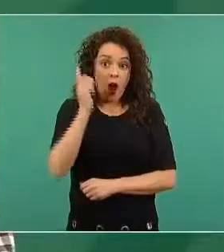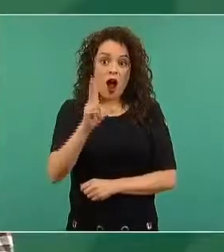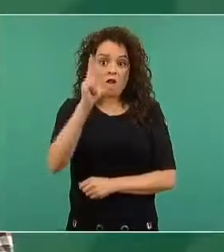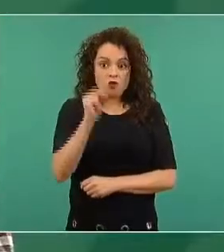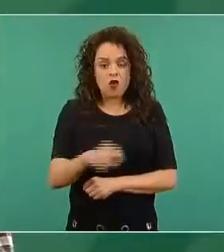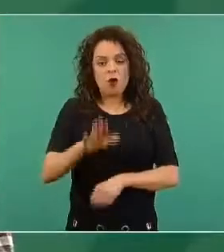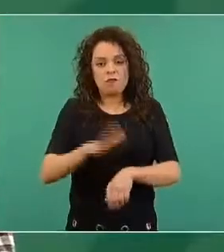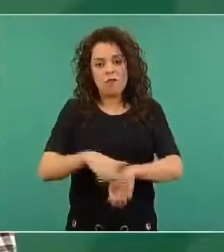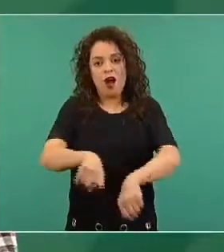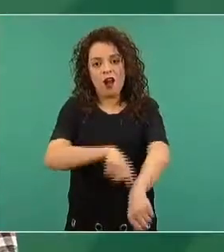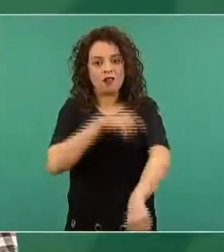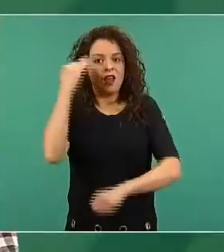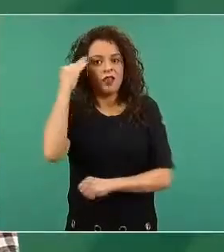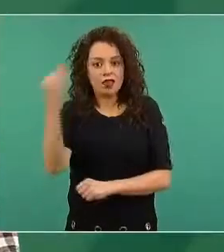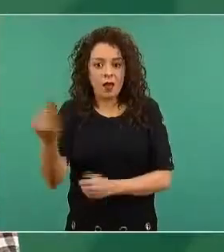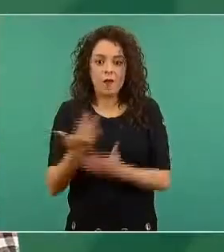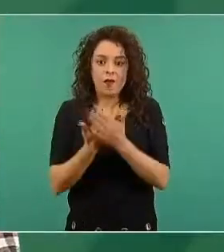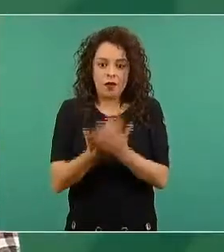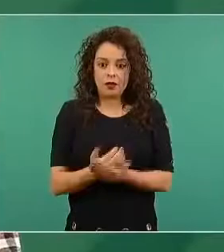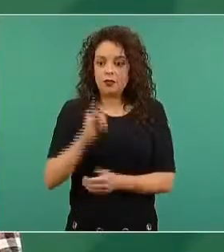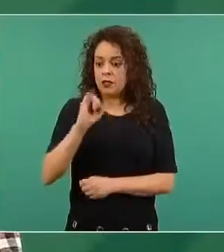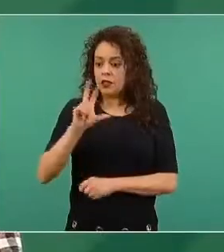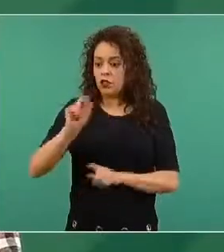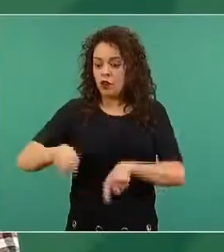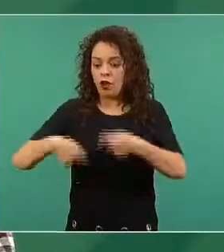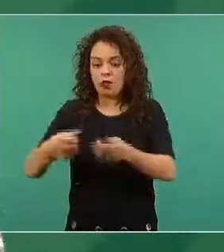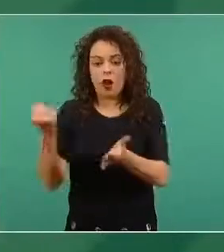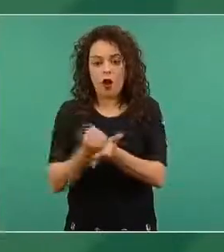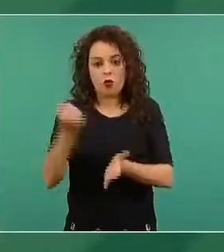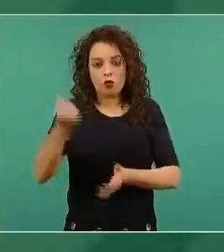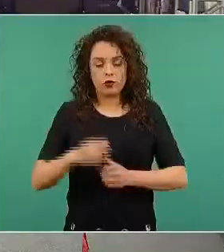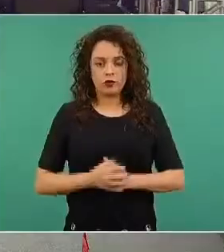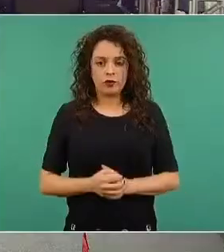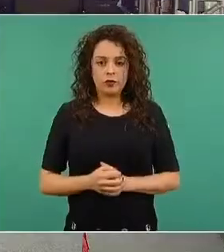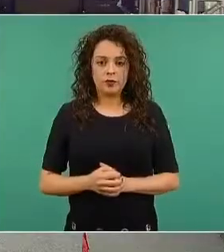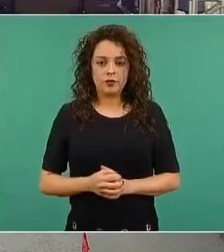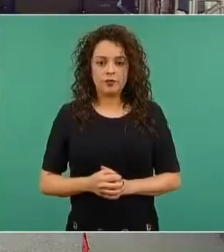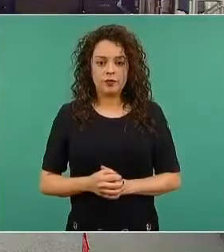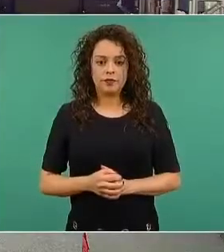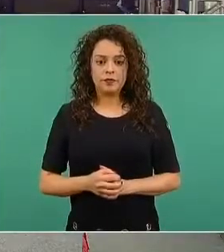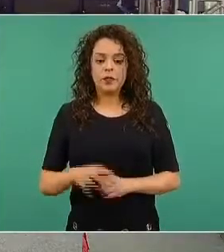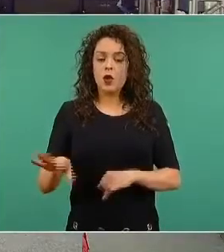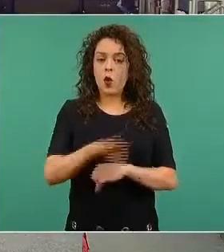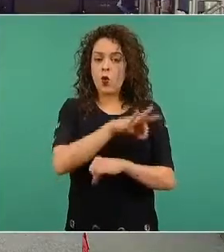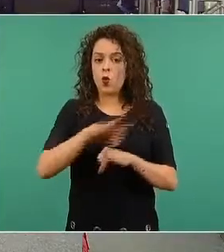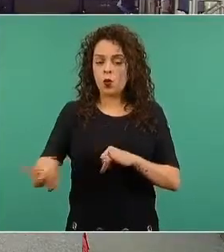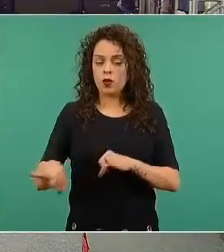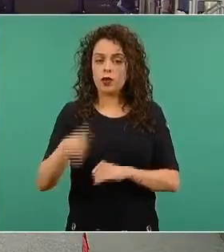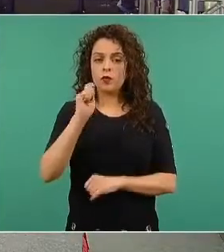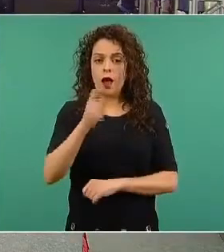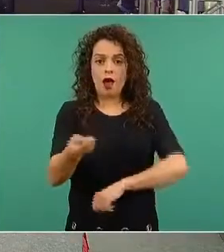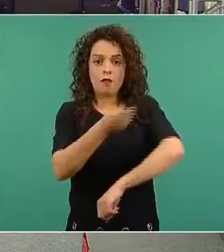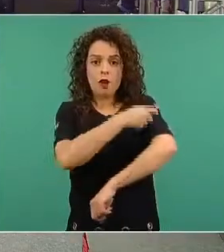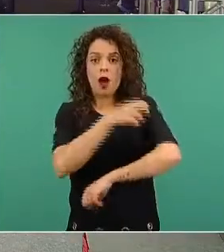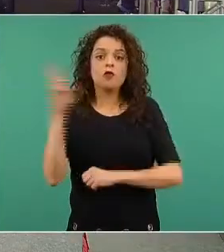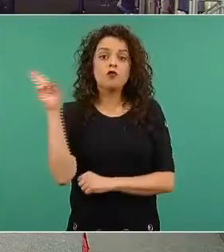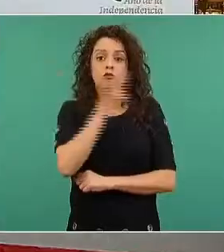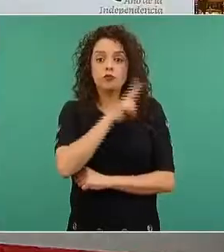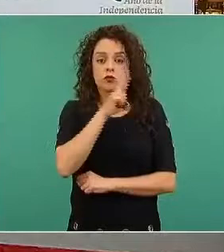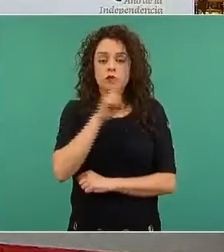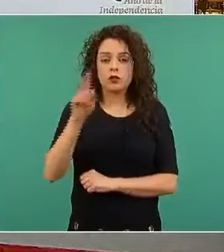poder evaluar si se le da o no la autorización sanitaria. Finalmente, la vacuna rusa Sputnik